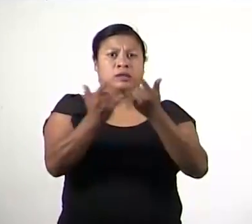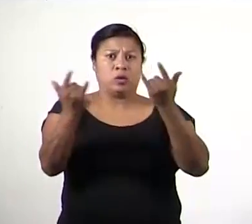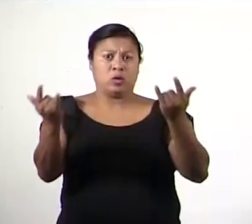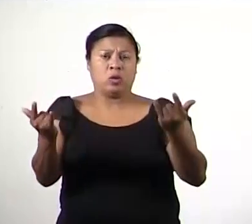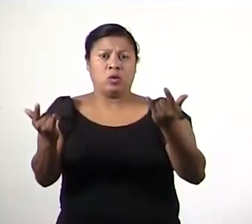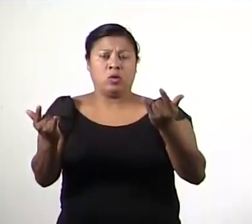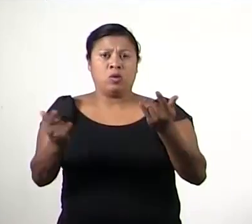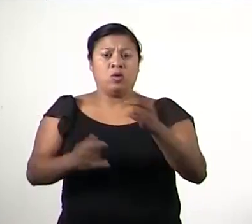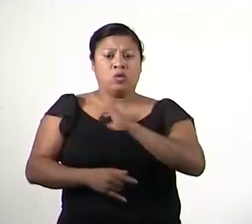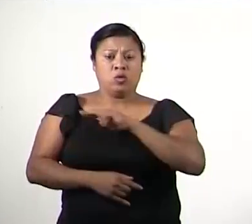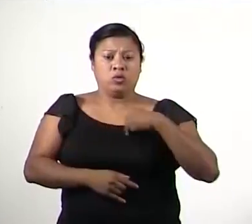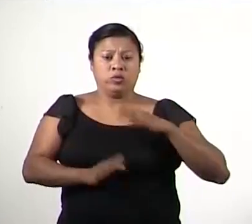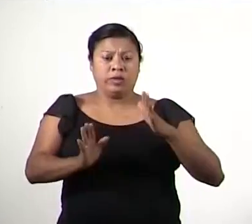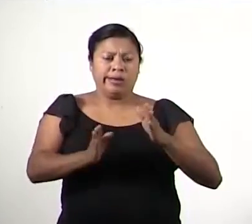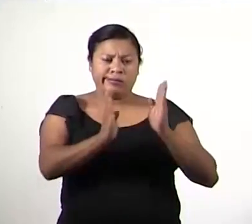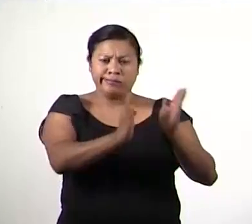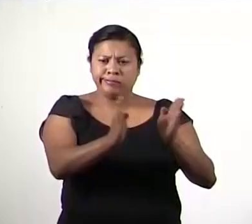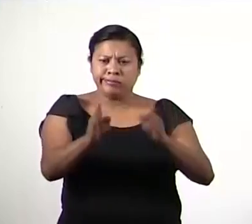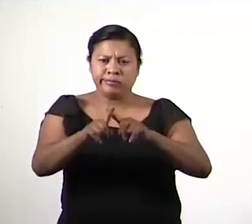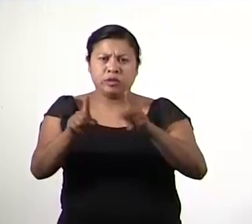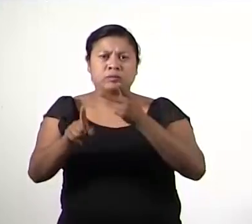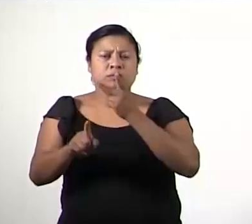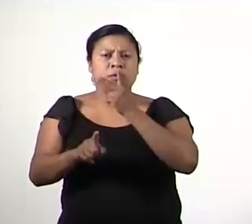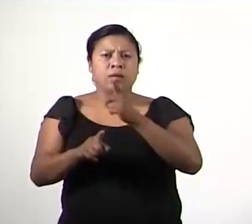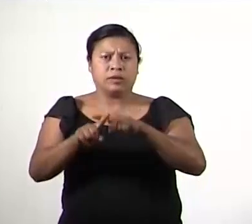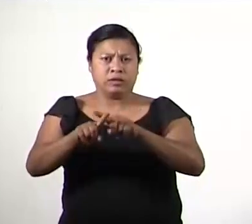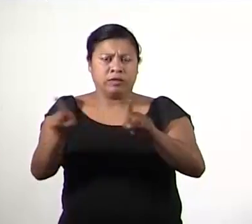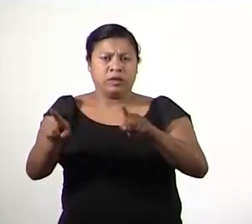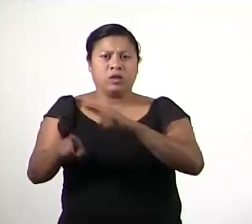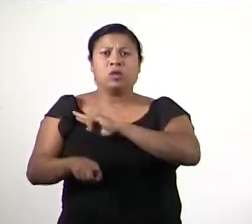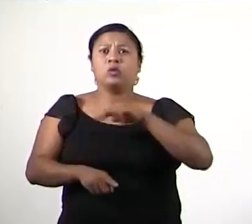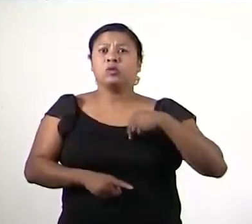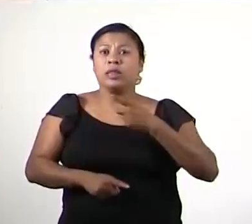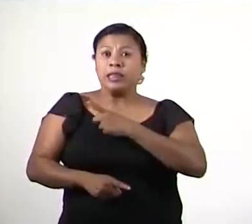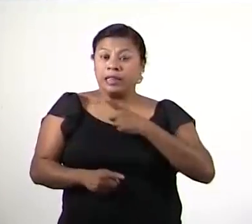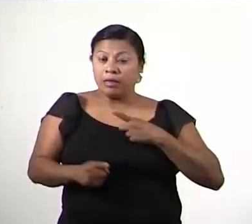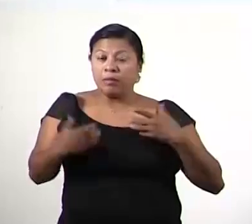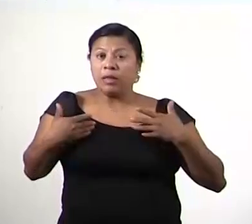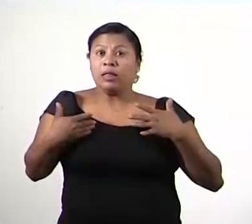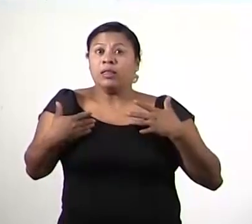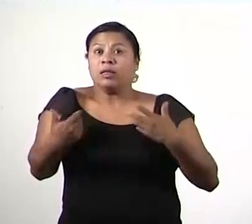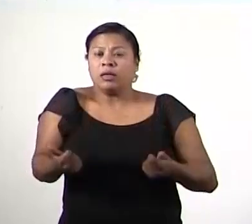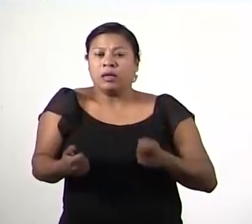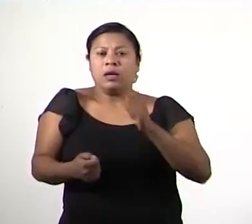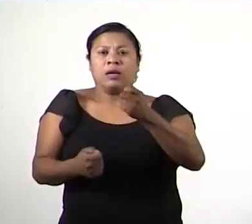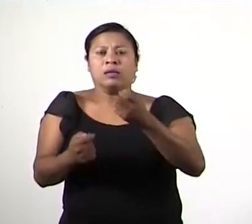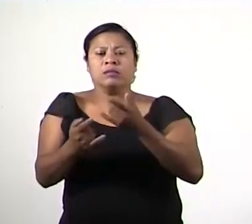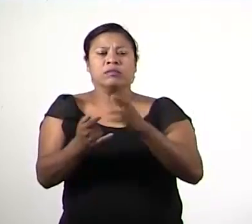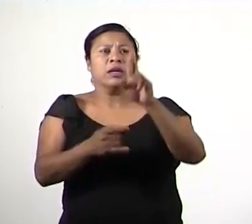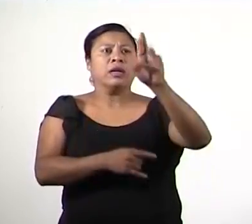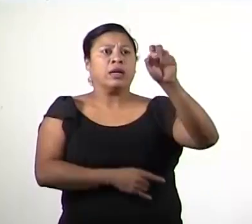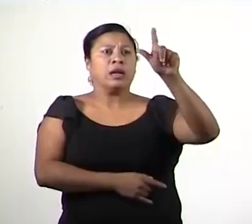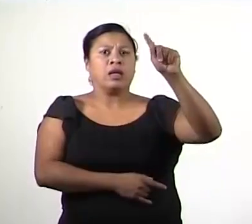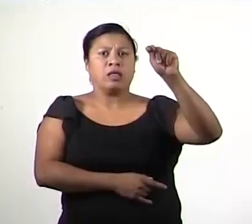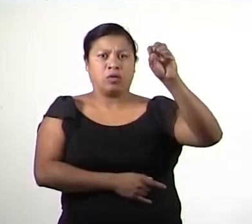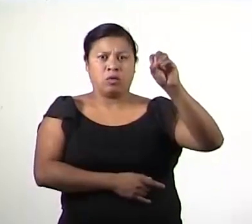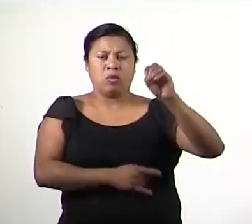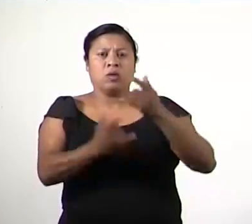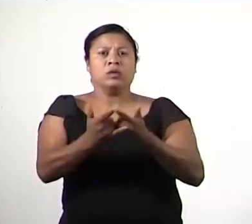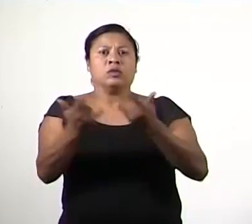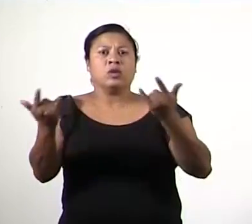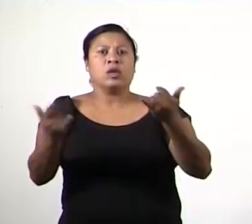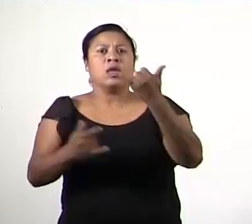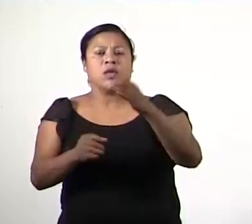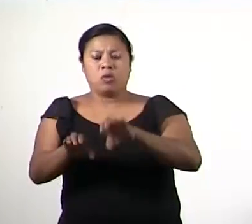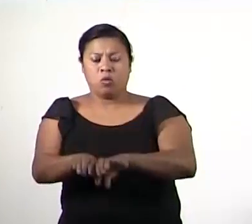forma bien entendida, debemos de comprender que los relatos históricos y los